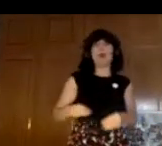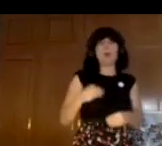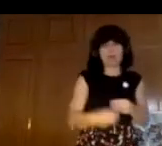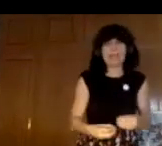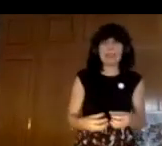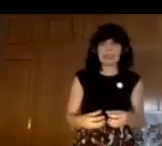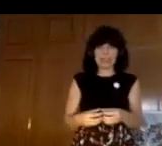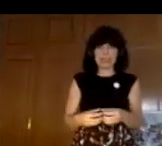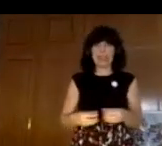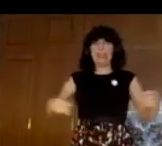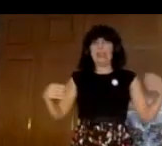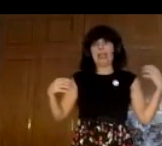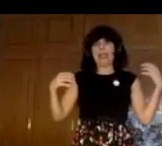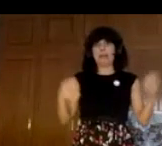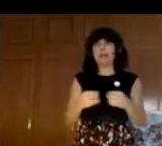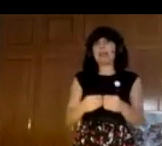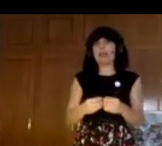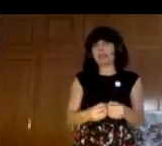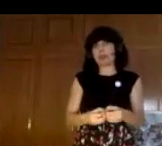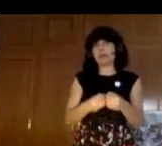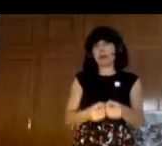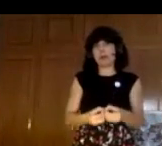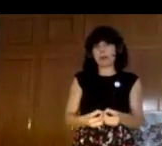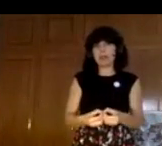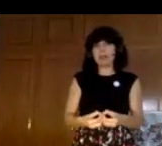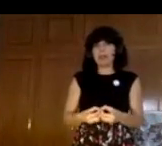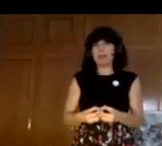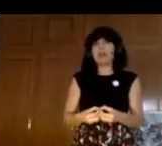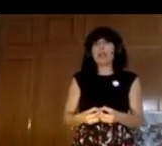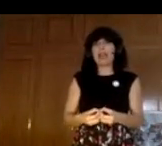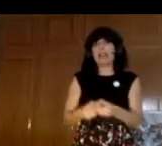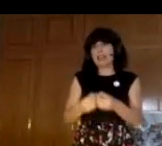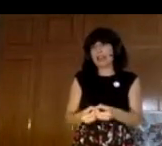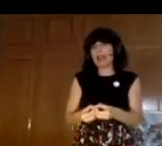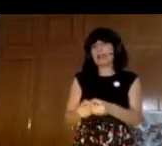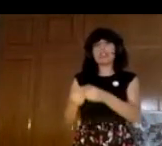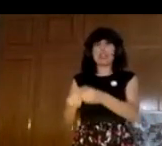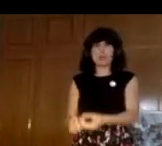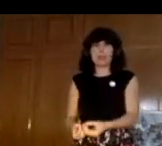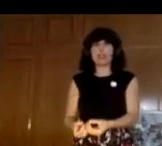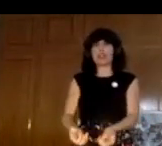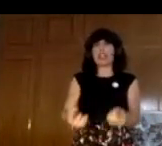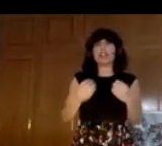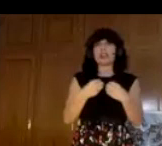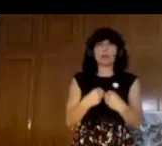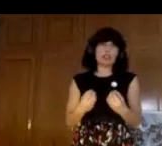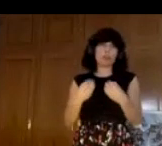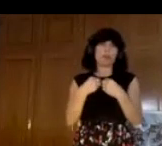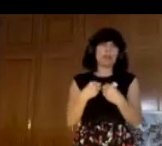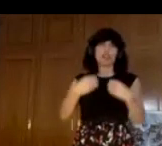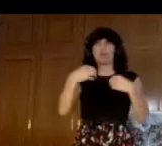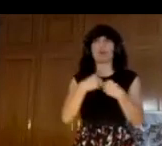sanitario porque esa gente puede constituir un problema. De modo que al final, aunque estos argumentos no sean los